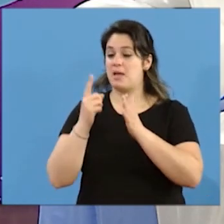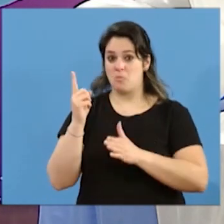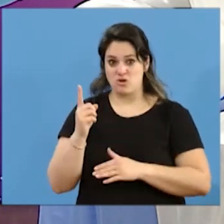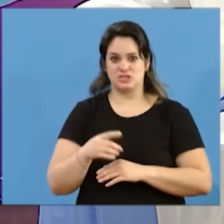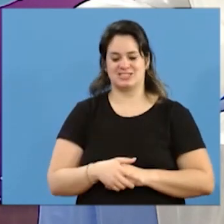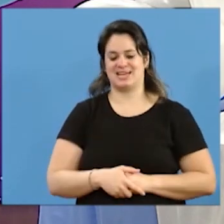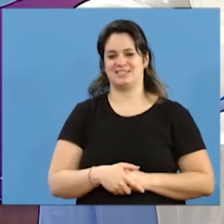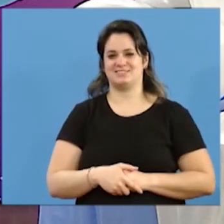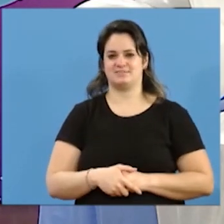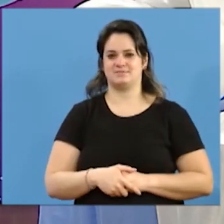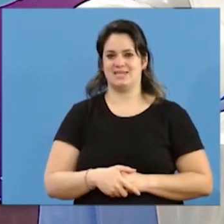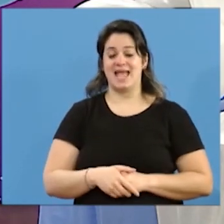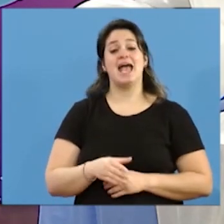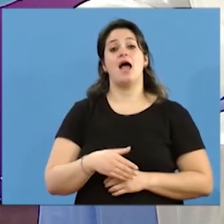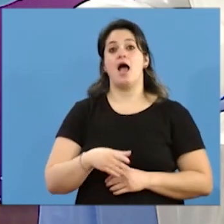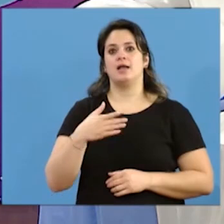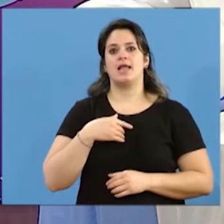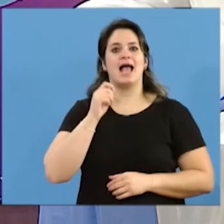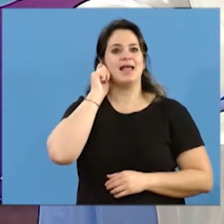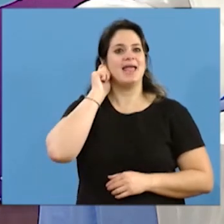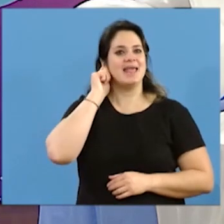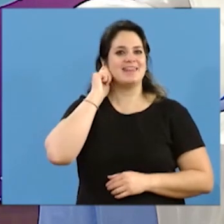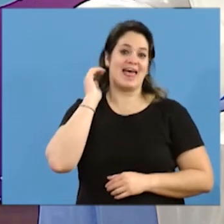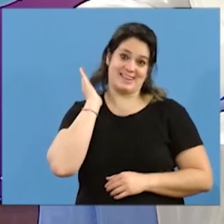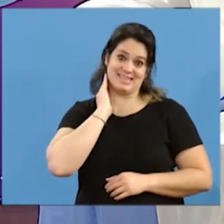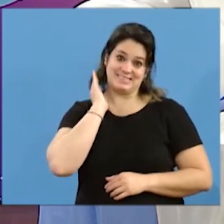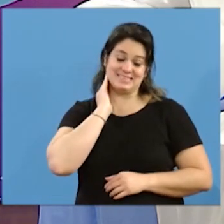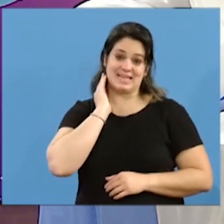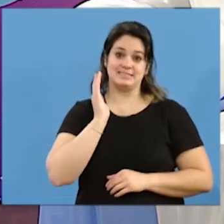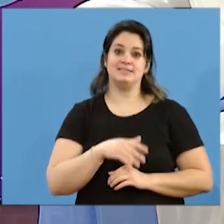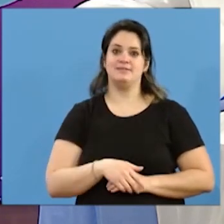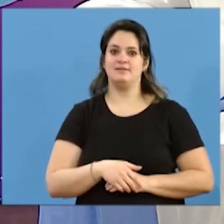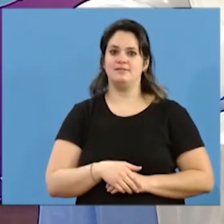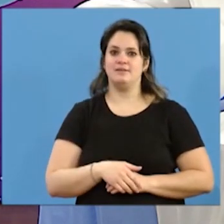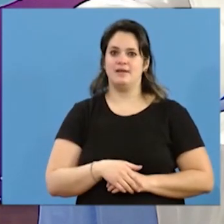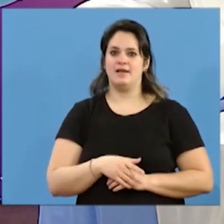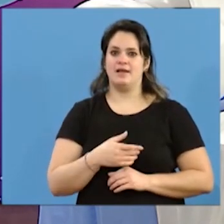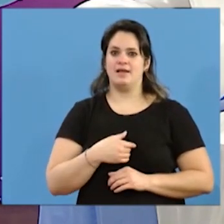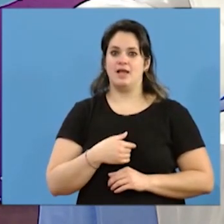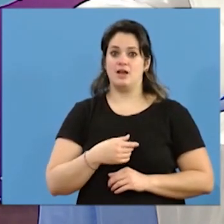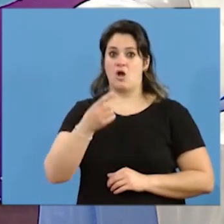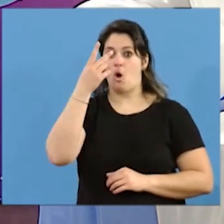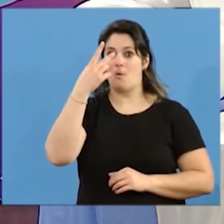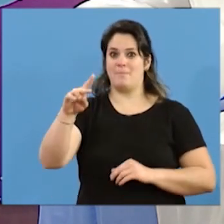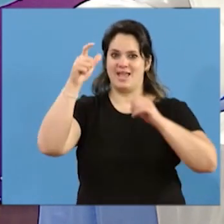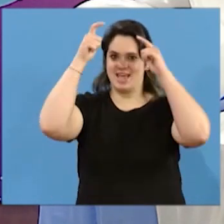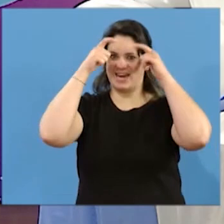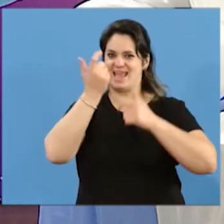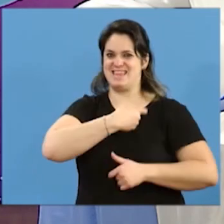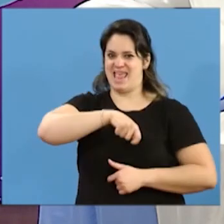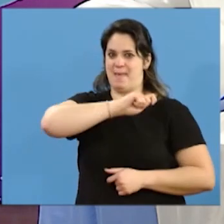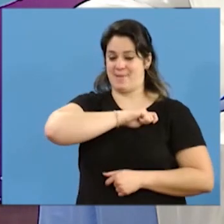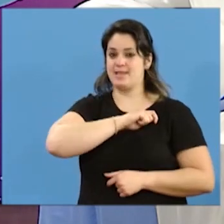Aires. Cuando tenía 16 años, el virrey le dio permiso para